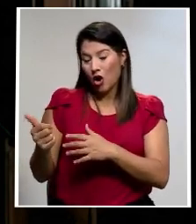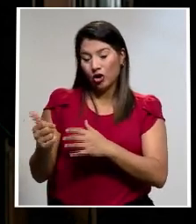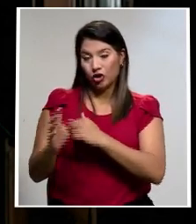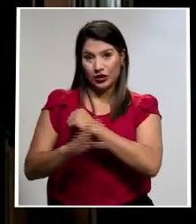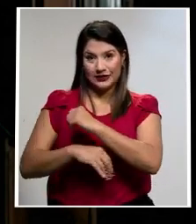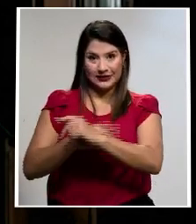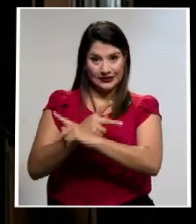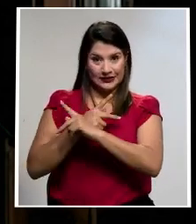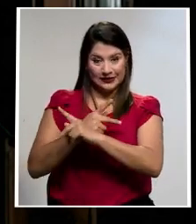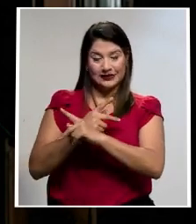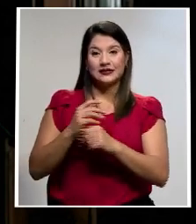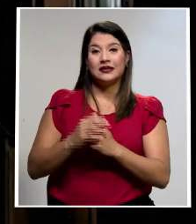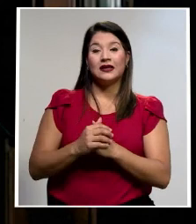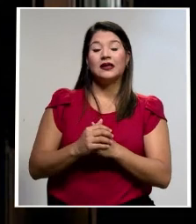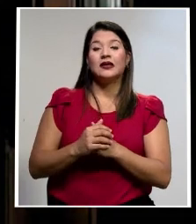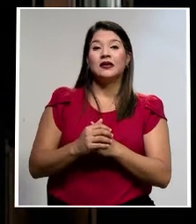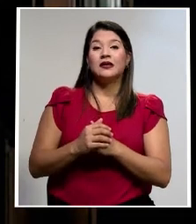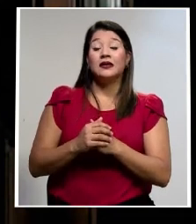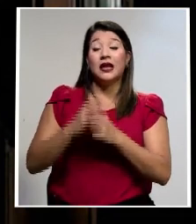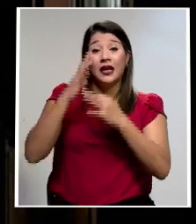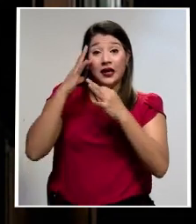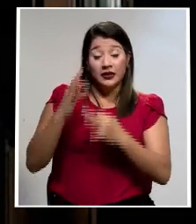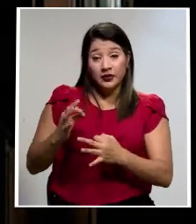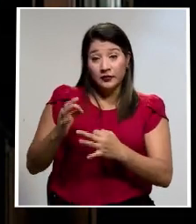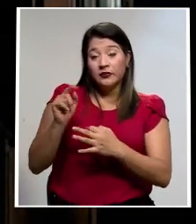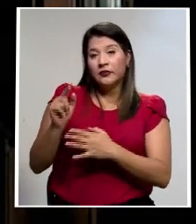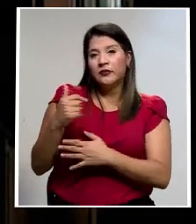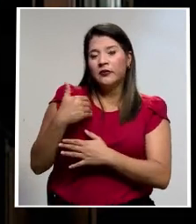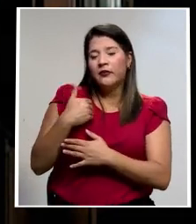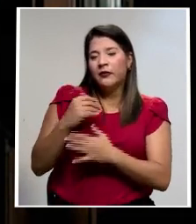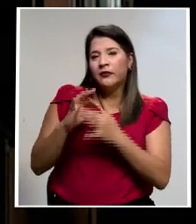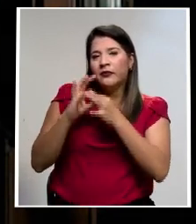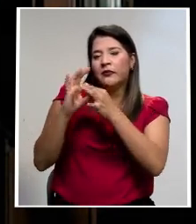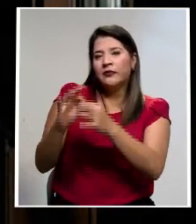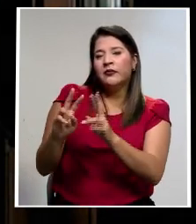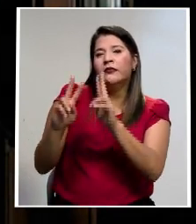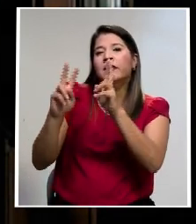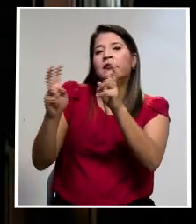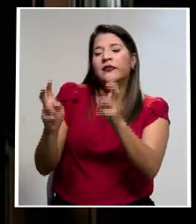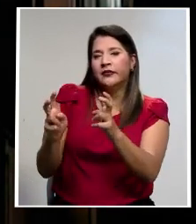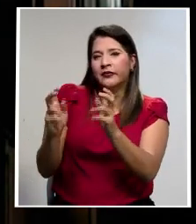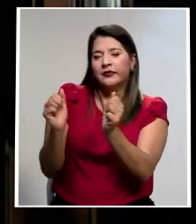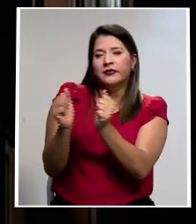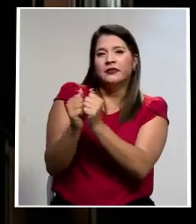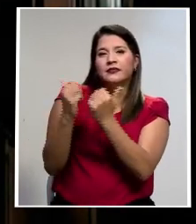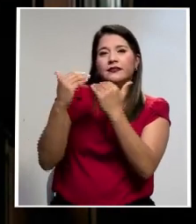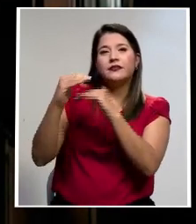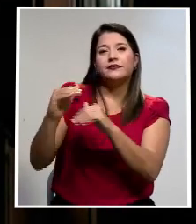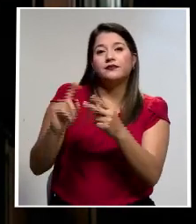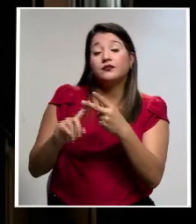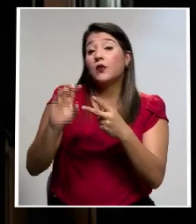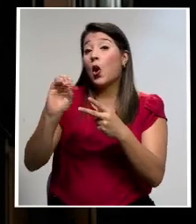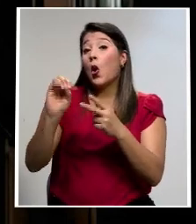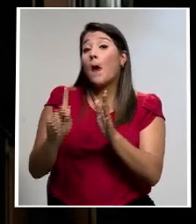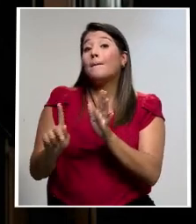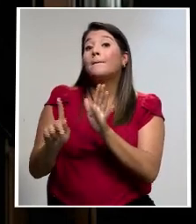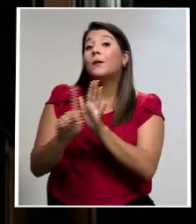que él toma. En una parte de la decisión que él toma sobre el tema de imposibilitarle o impedirle a algunos imputados